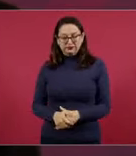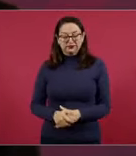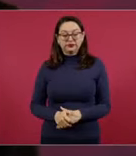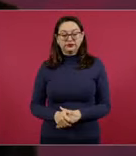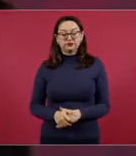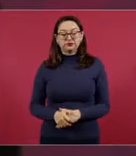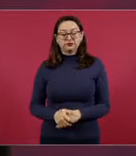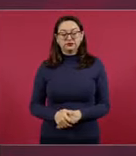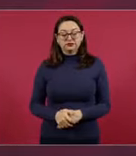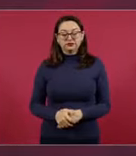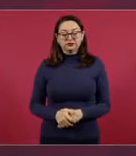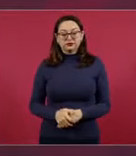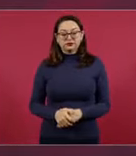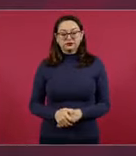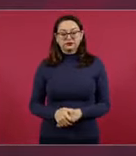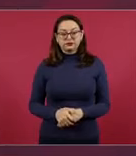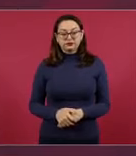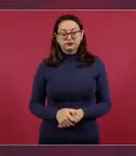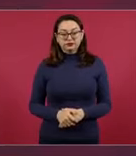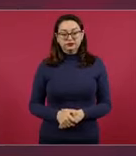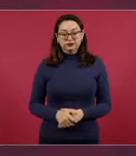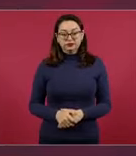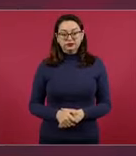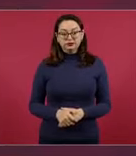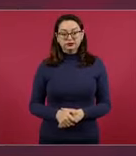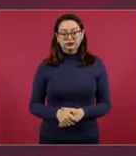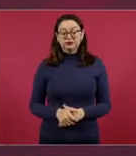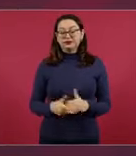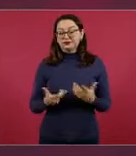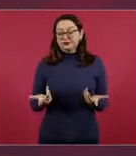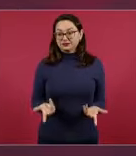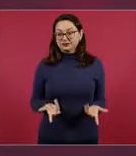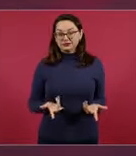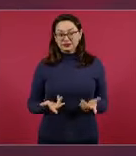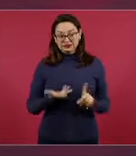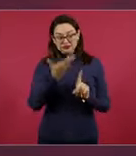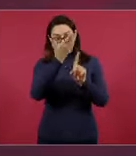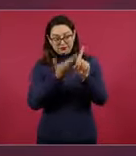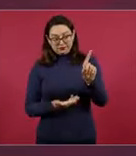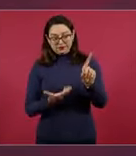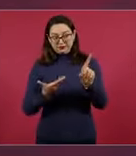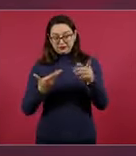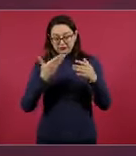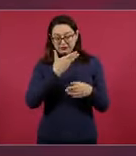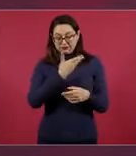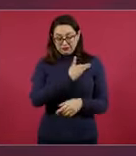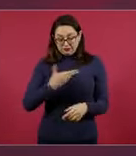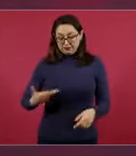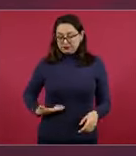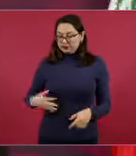la muerte de un presidente electo democráticamente, de un hombre bueno,